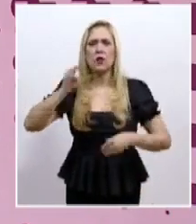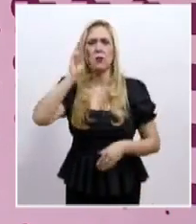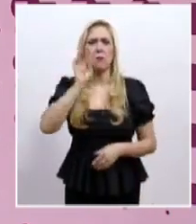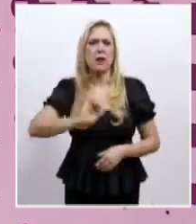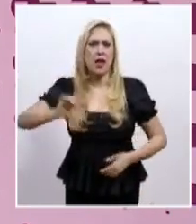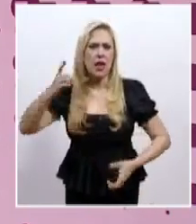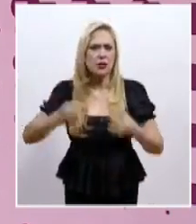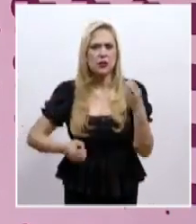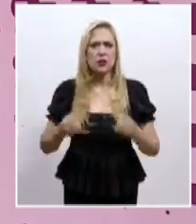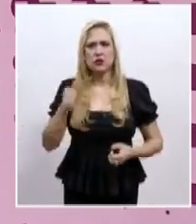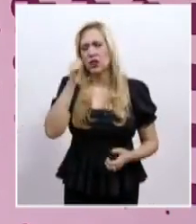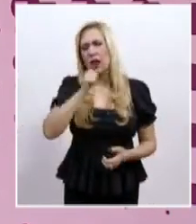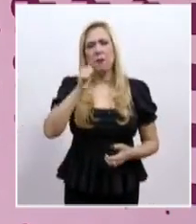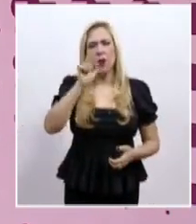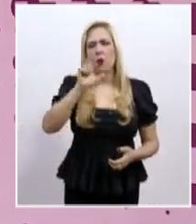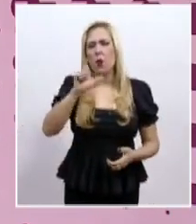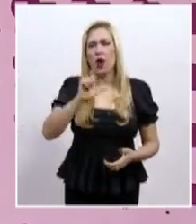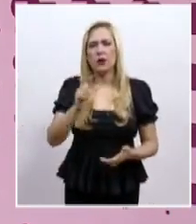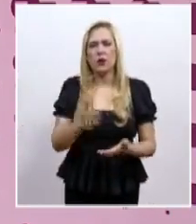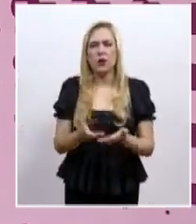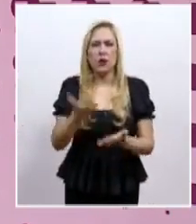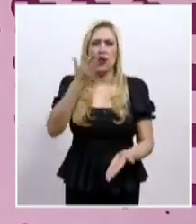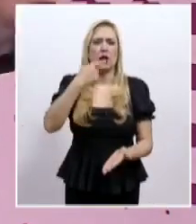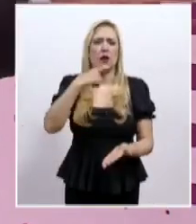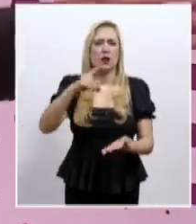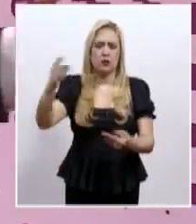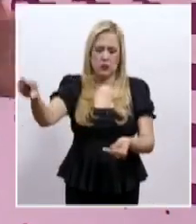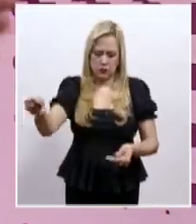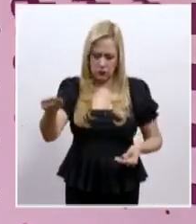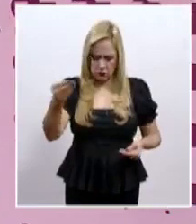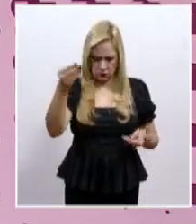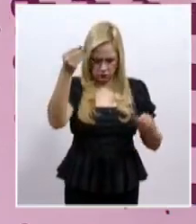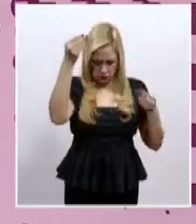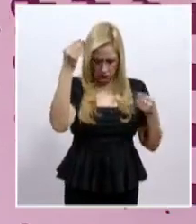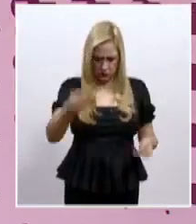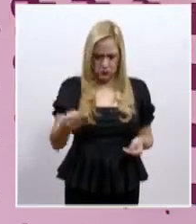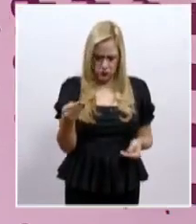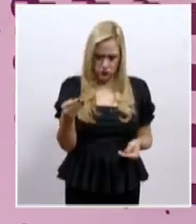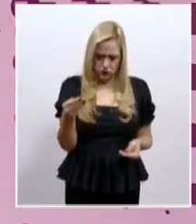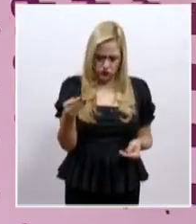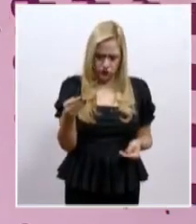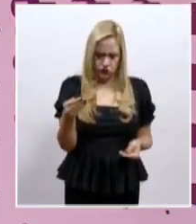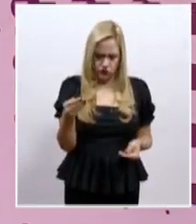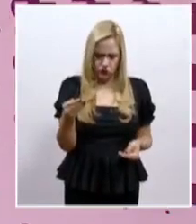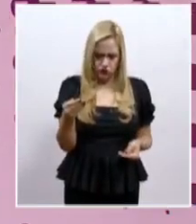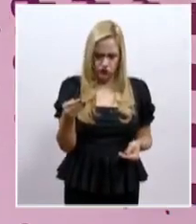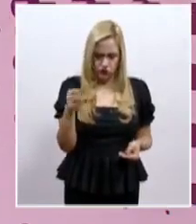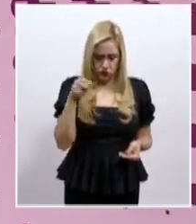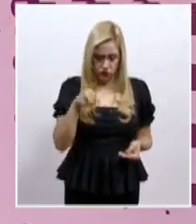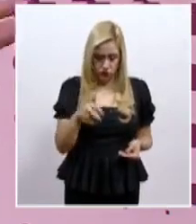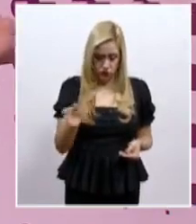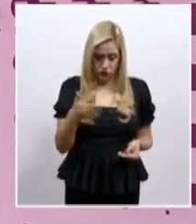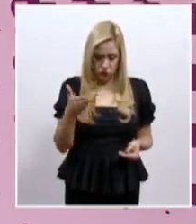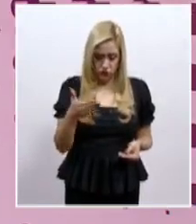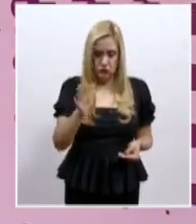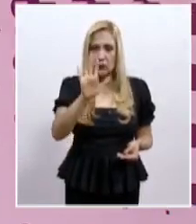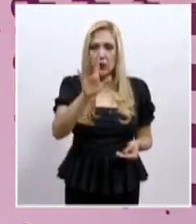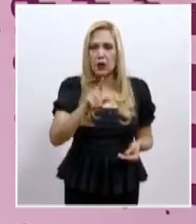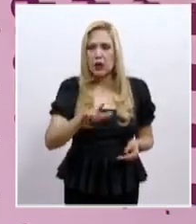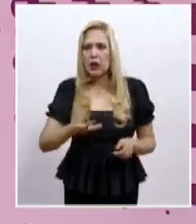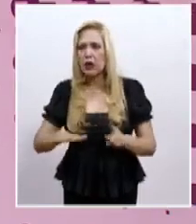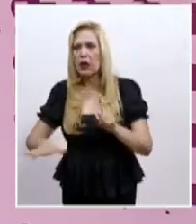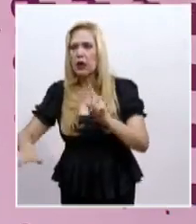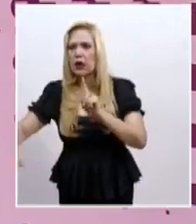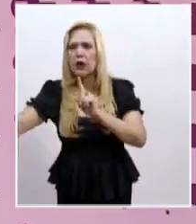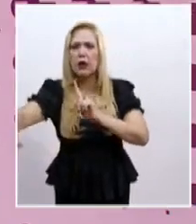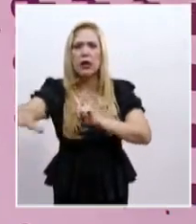tienen enfrente y no ver el contexto. Y eso creo que está cambiando en México. A mí me parece que es